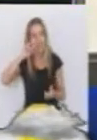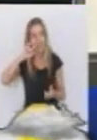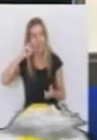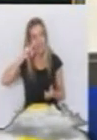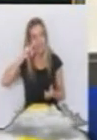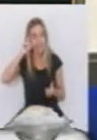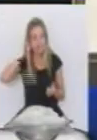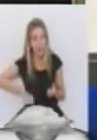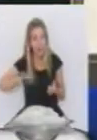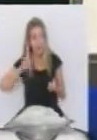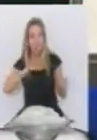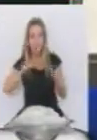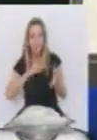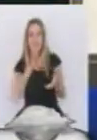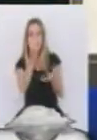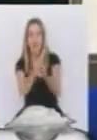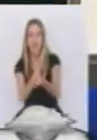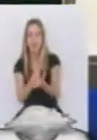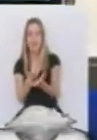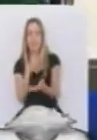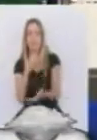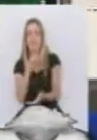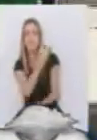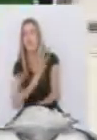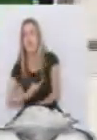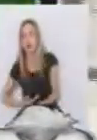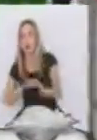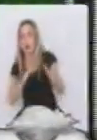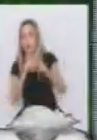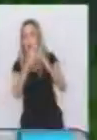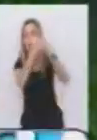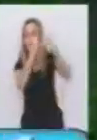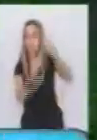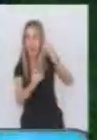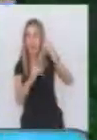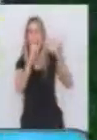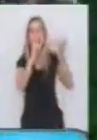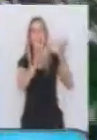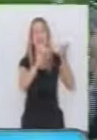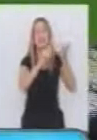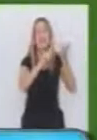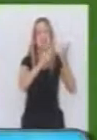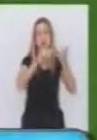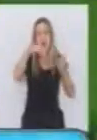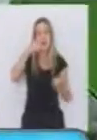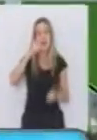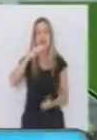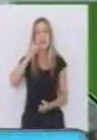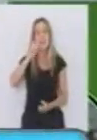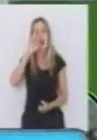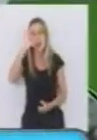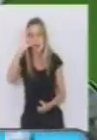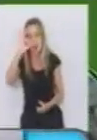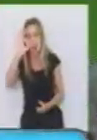bajan para ser vicegobernador. El Chino Navarro, bueno, ahí más complicado. Él dice que es candidato. Martín